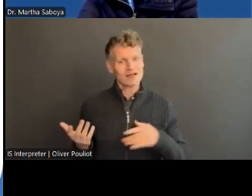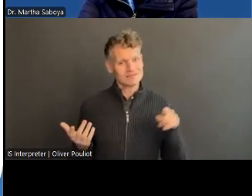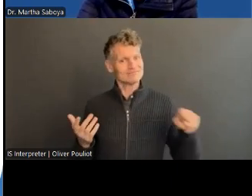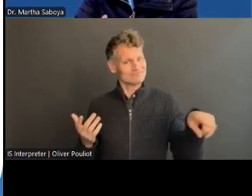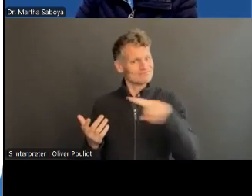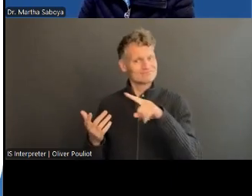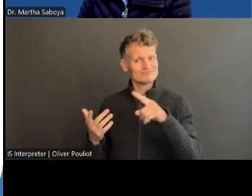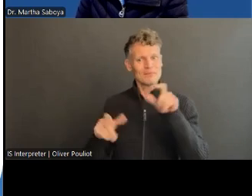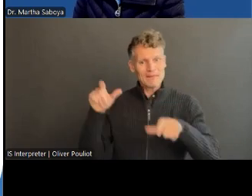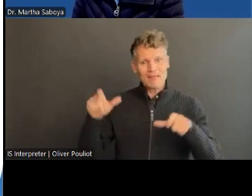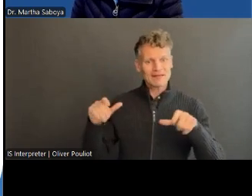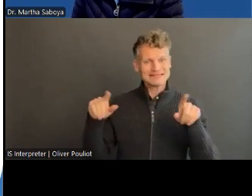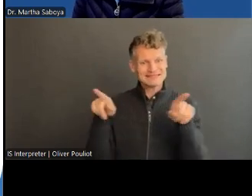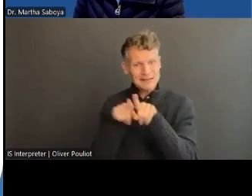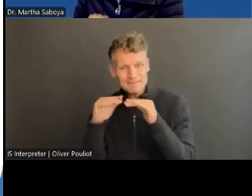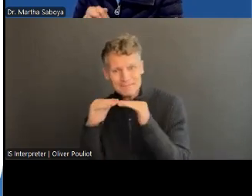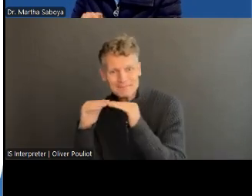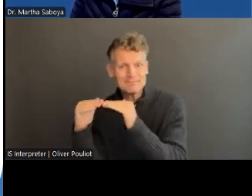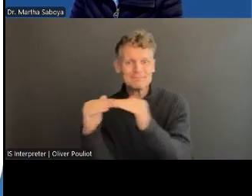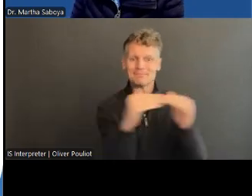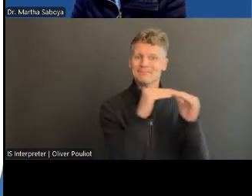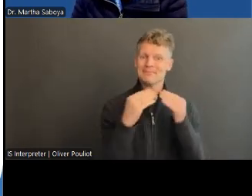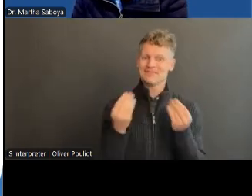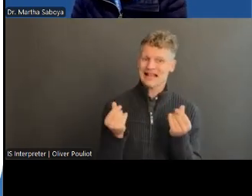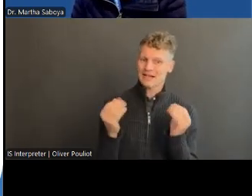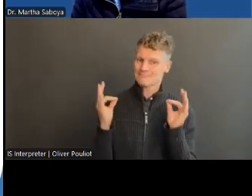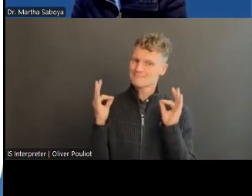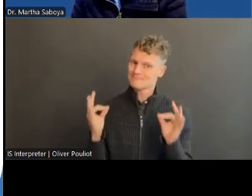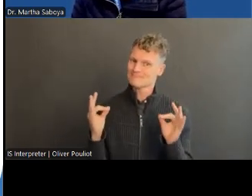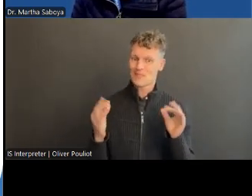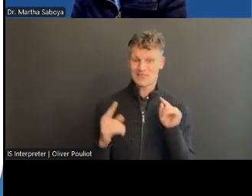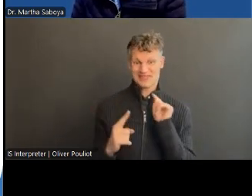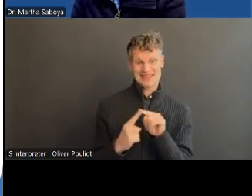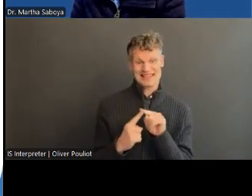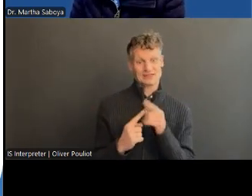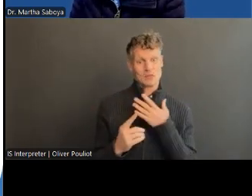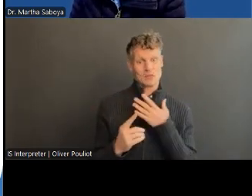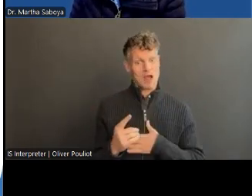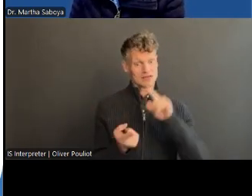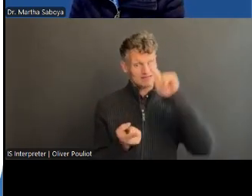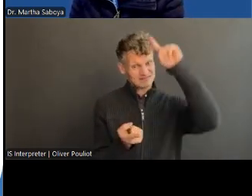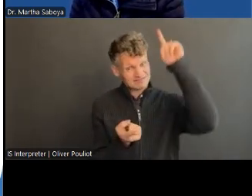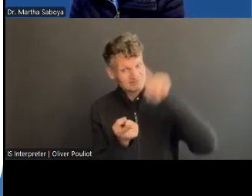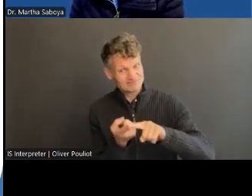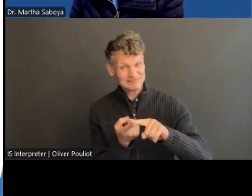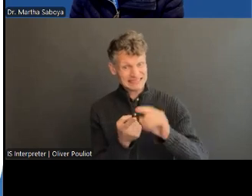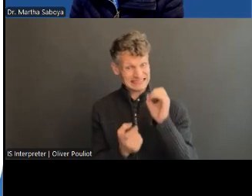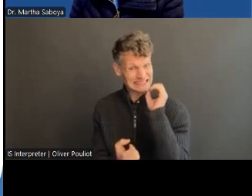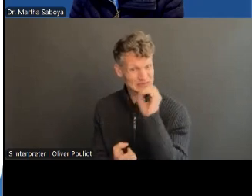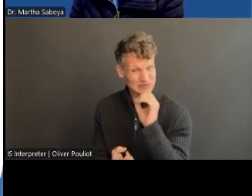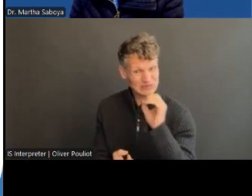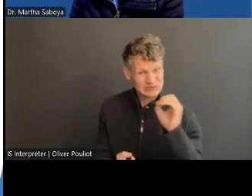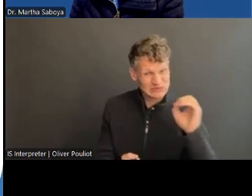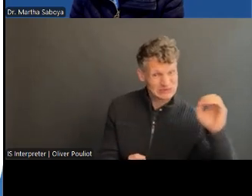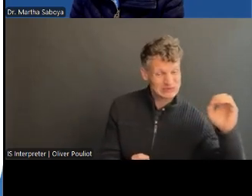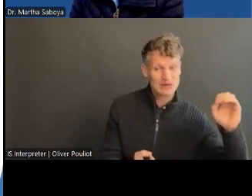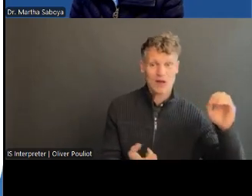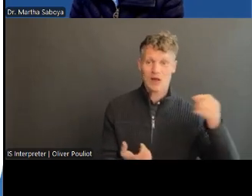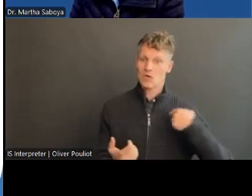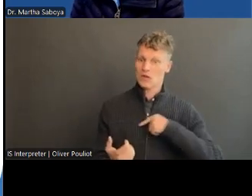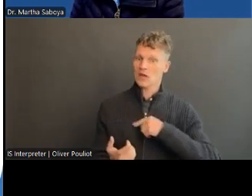los componentes que nos mencionó la doctora y es la clave para ver si realmente queremos alcanzar